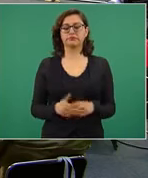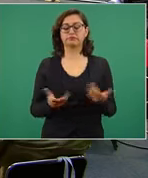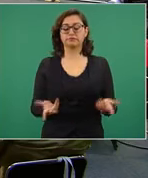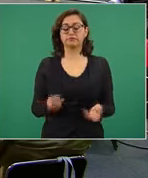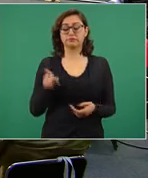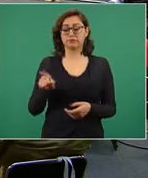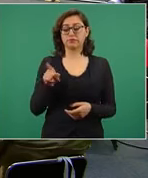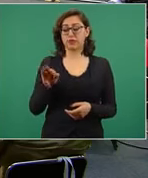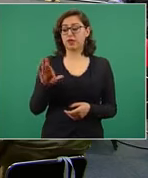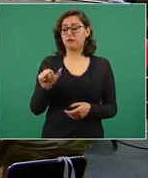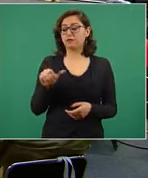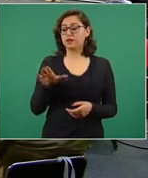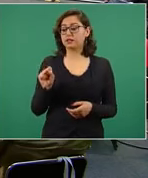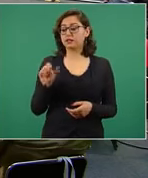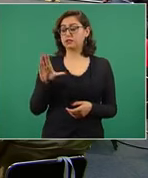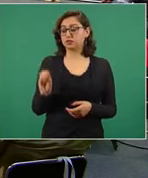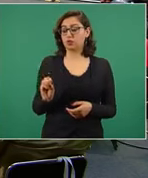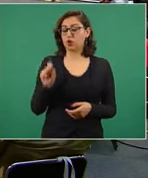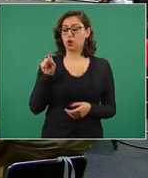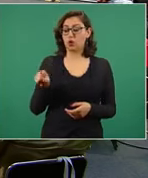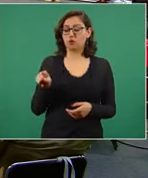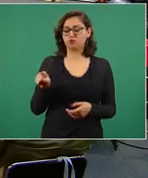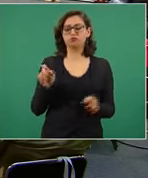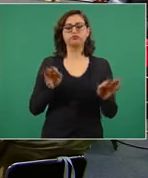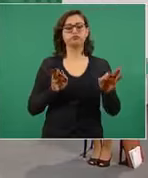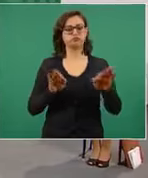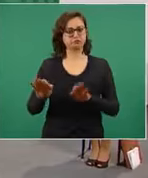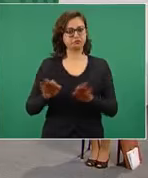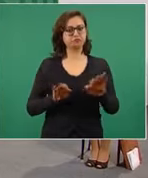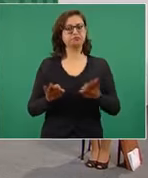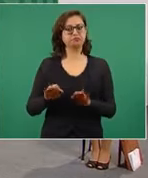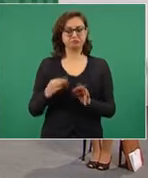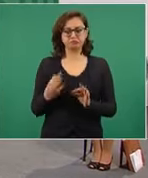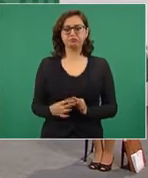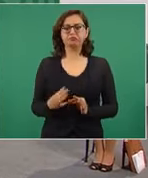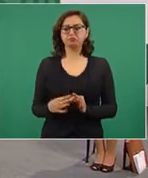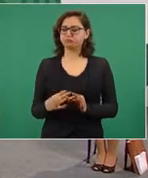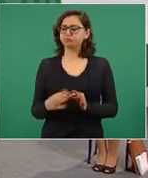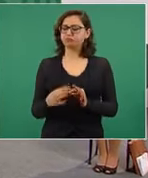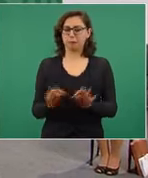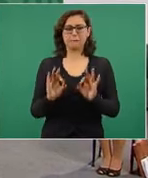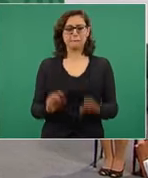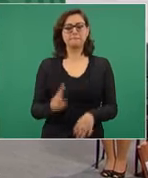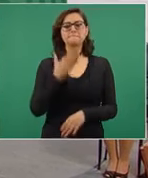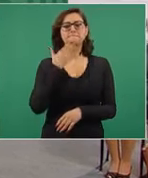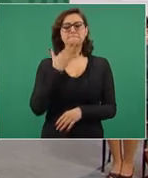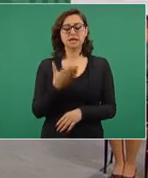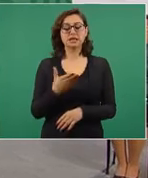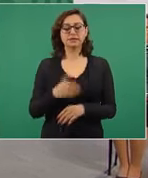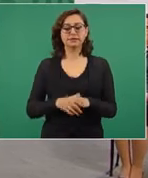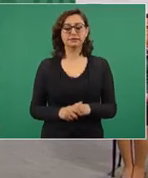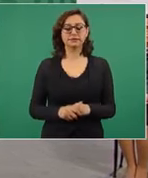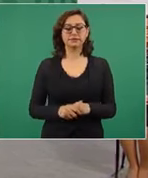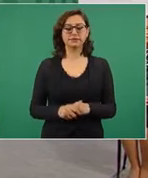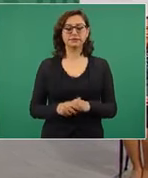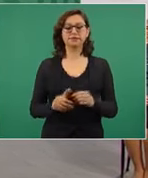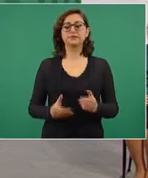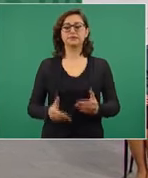Francisco Garduño está haciendo muy bien su trabajo. Entonces, ahora todos, de